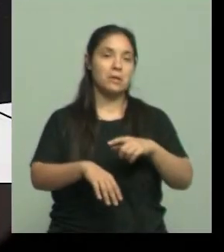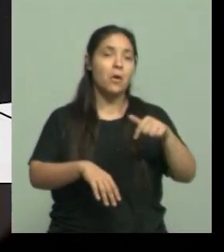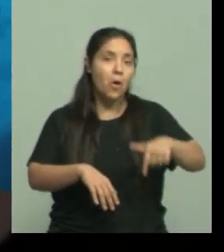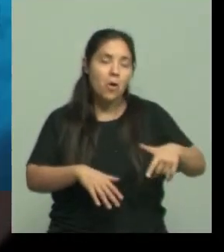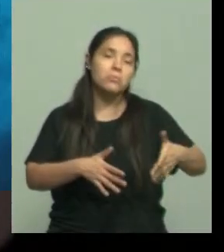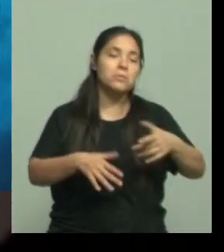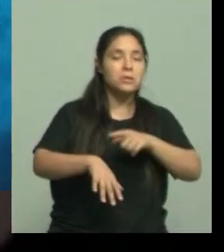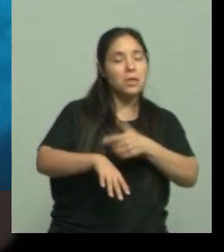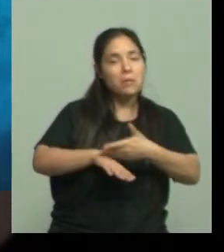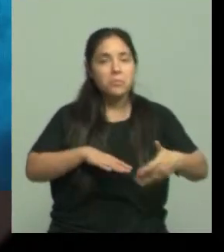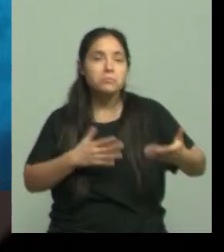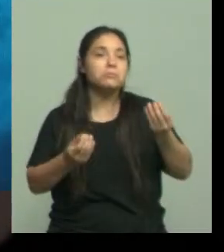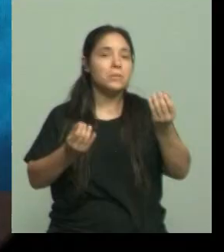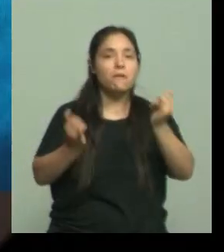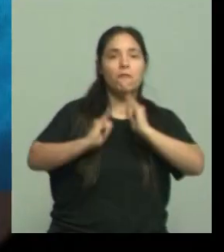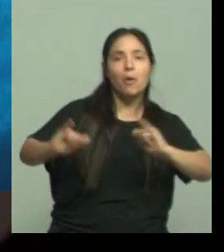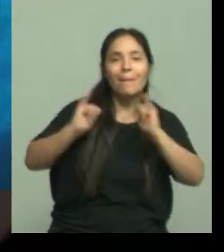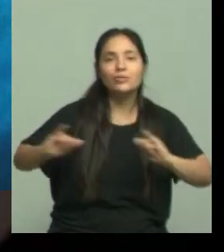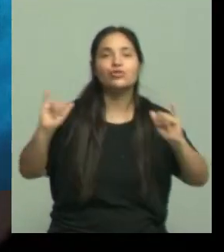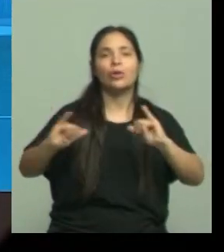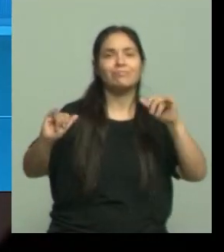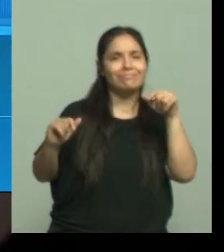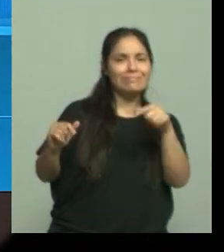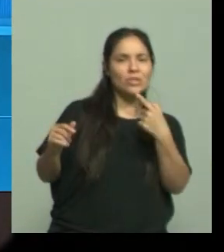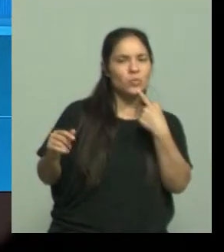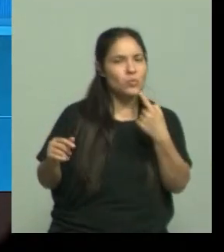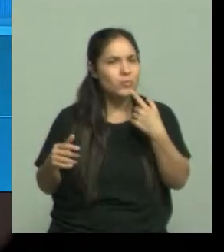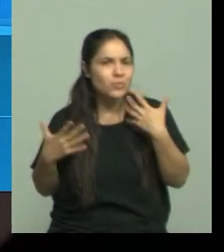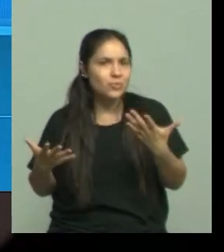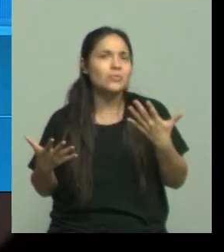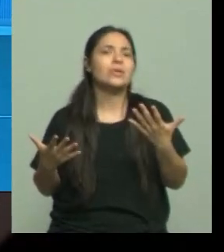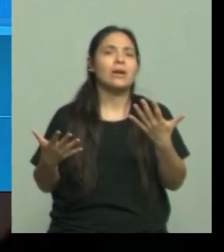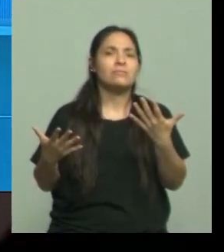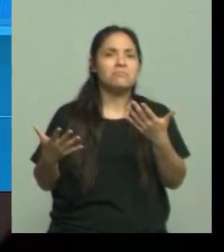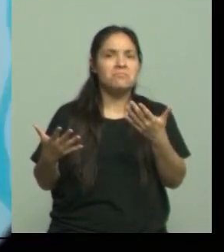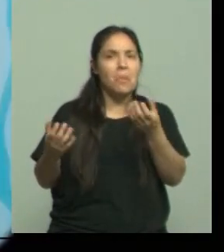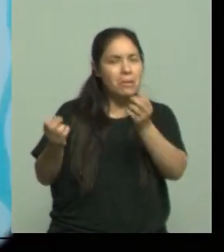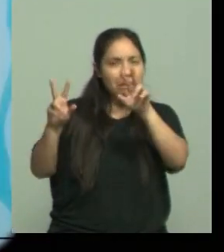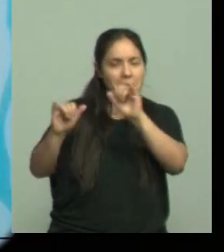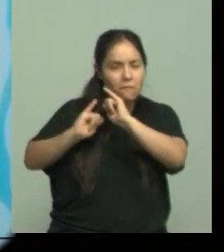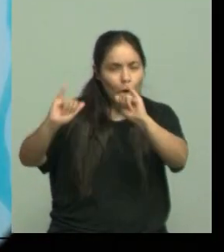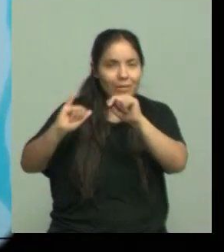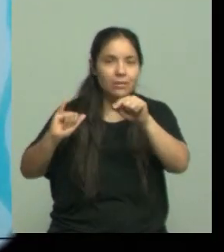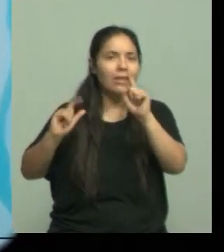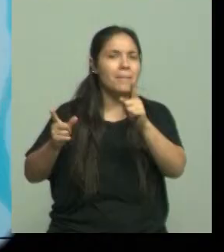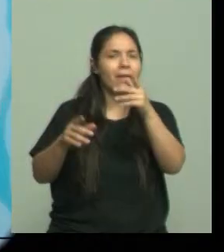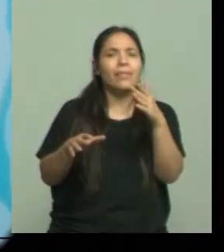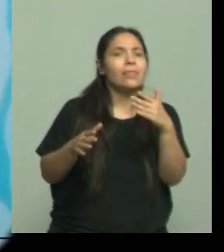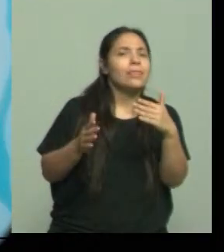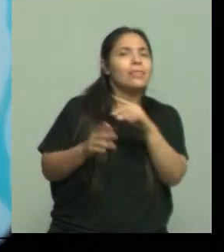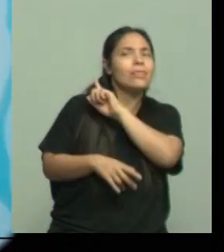Vivimos tiempos en los que los discursos y la información son puestos en duda no tanto por lo que dicen, sino más bien por quién lo